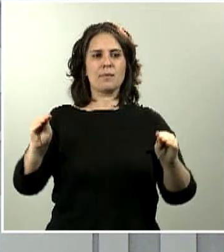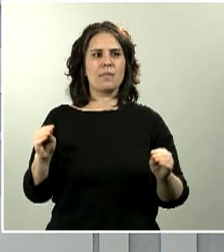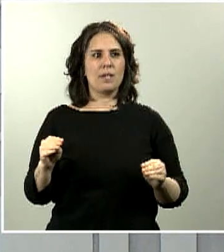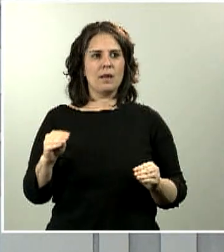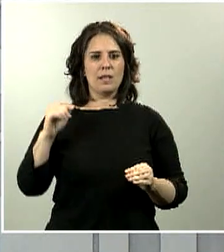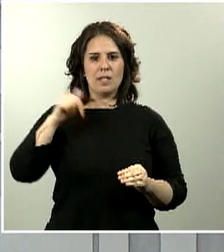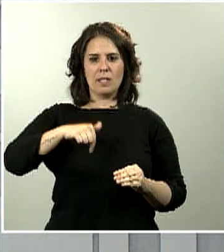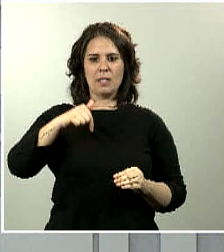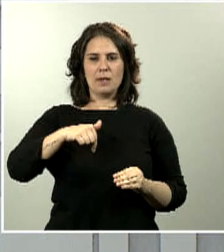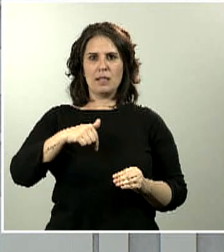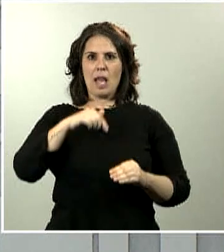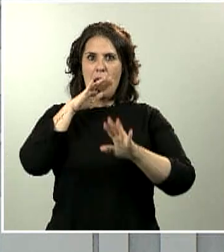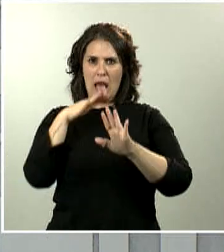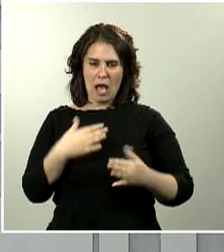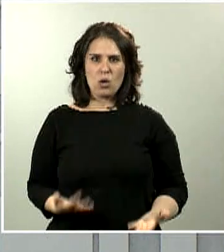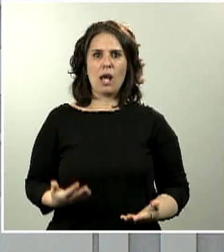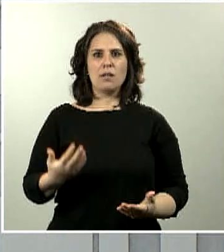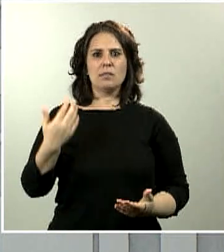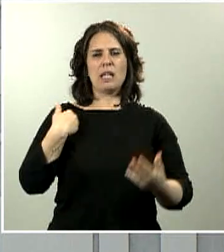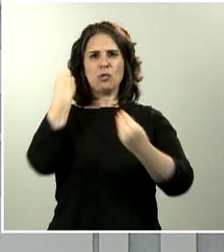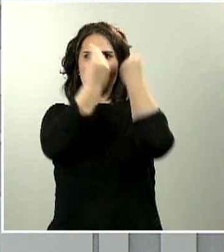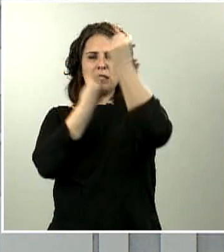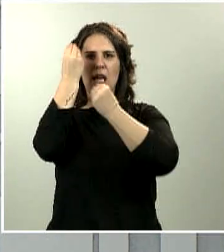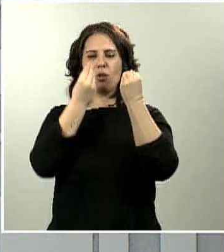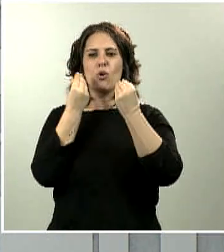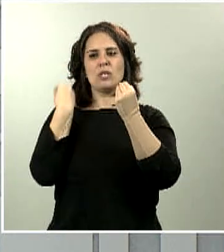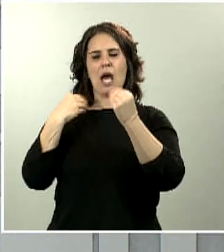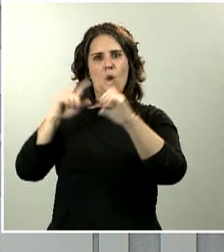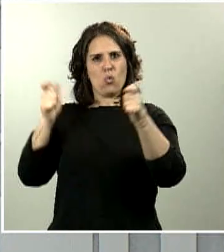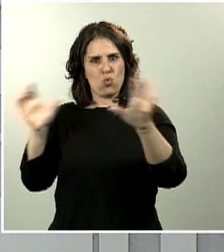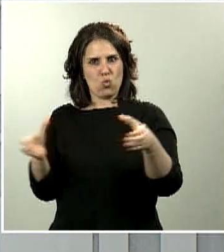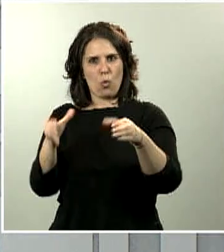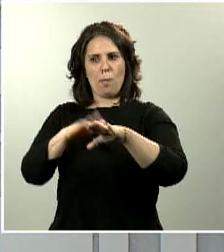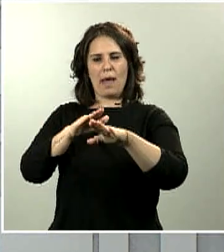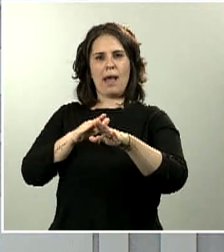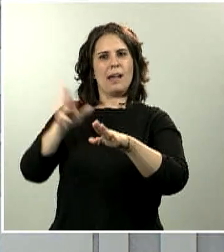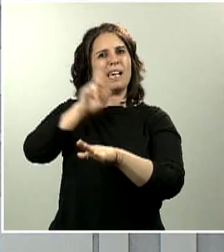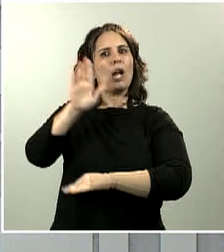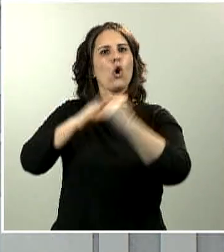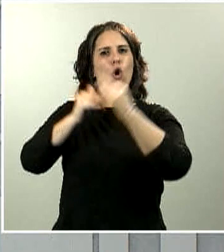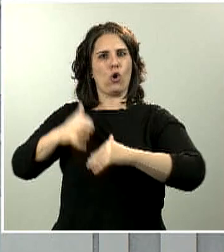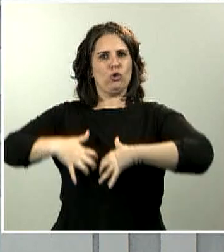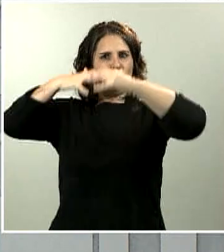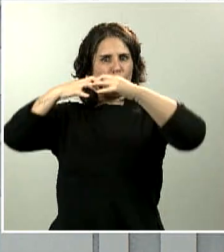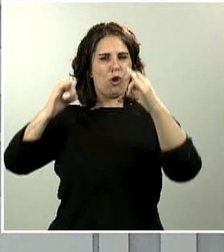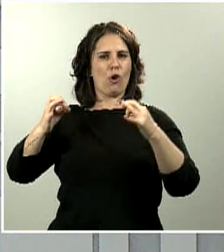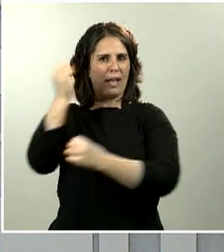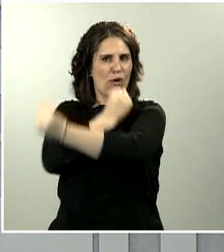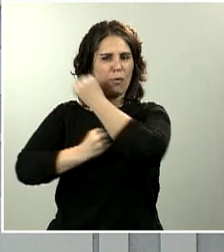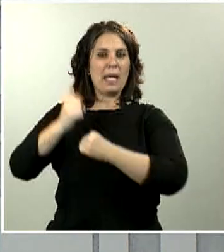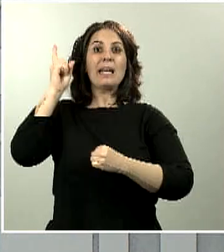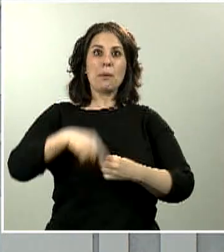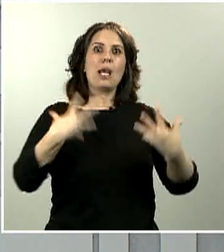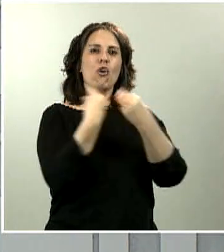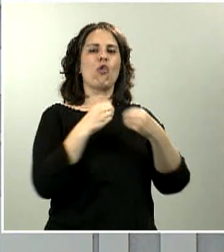está planteando la mesa para la reconstrucción, está previsto también una mesa para el diálogo con comunidades autónomas y